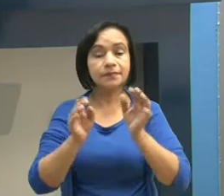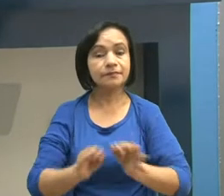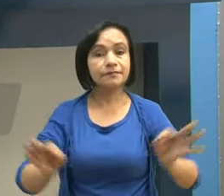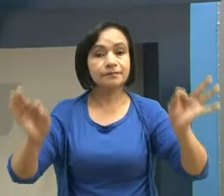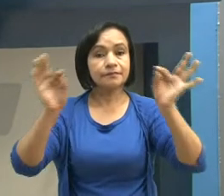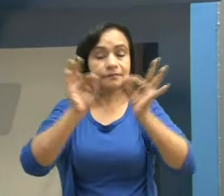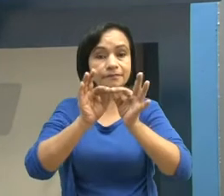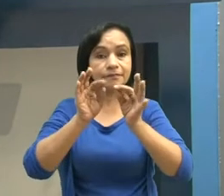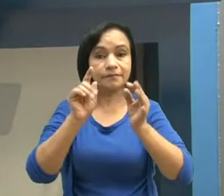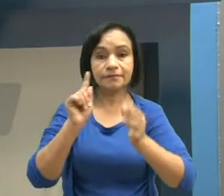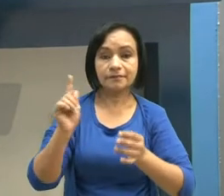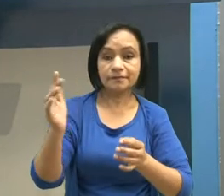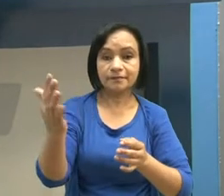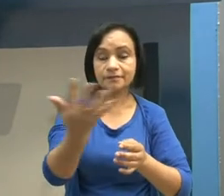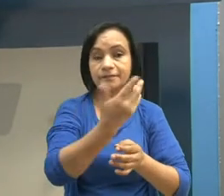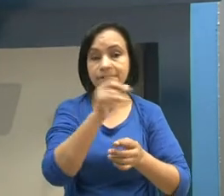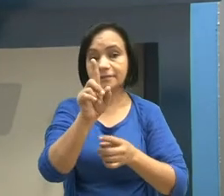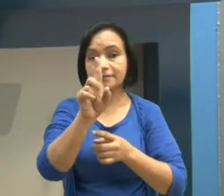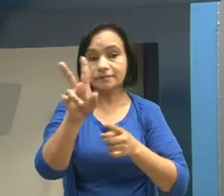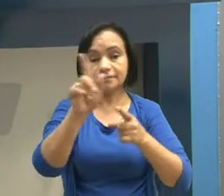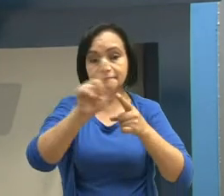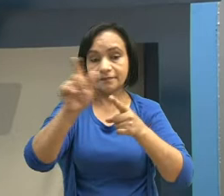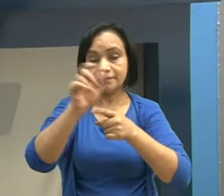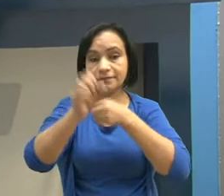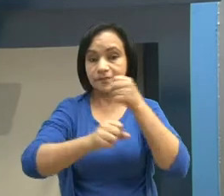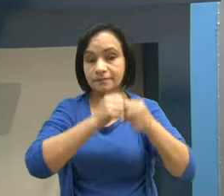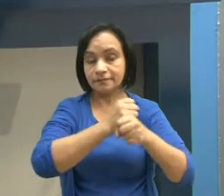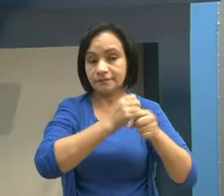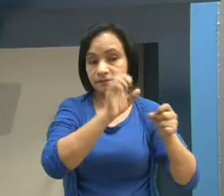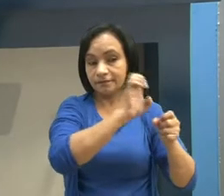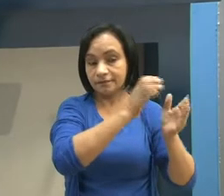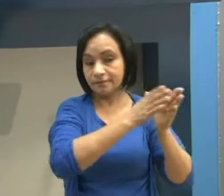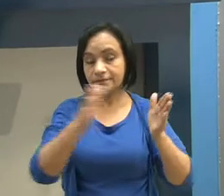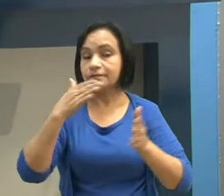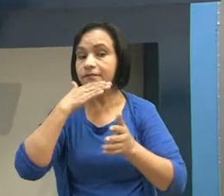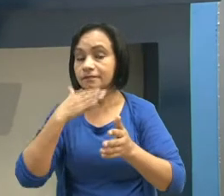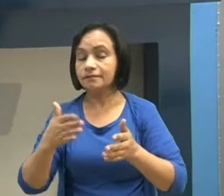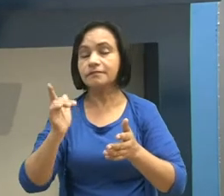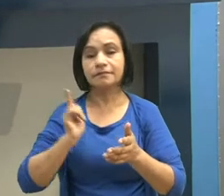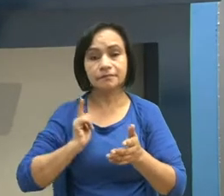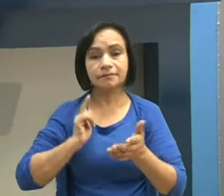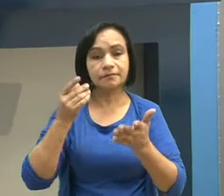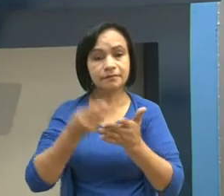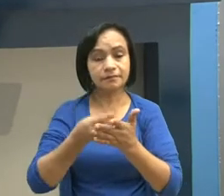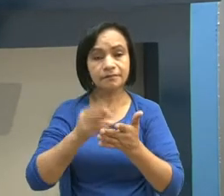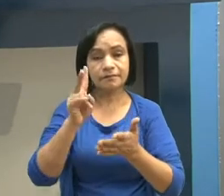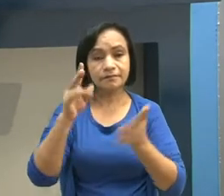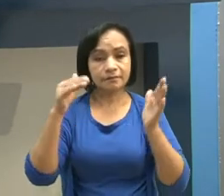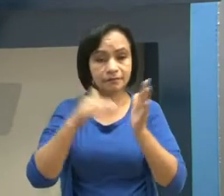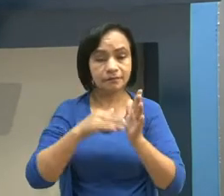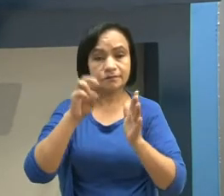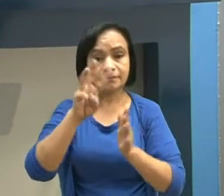fundamental y que es transversal en todos los 12 meses del año, que es el asegurar la adquisición y el suministro de unas